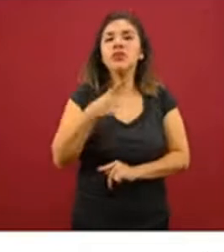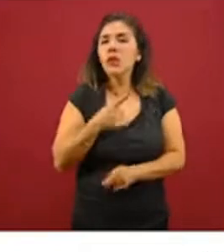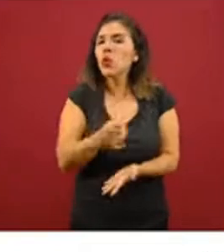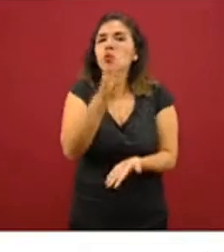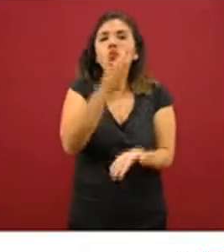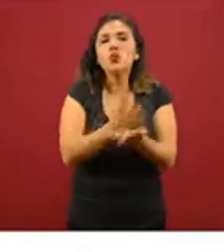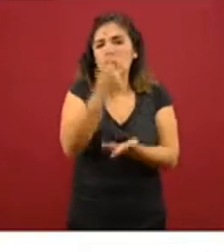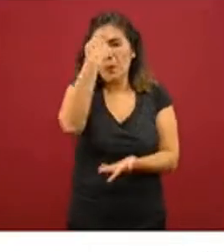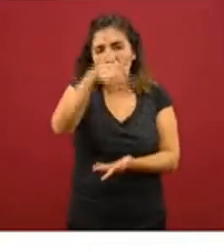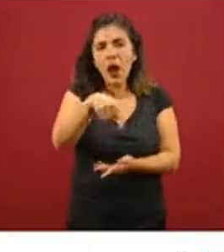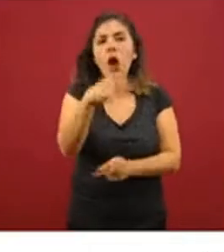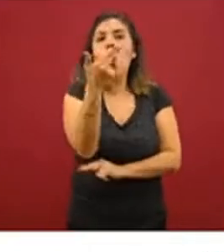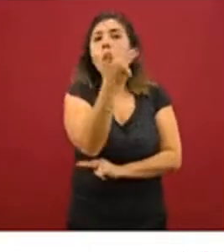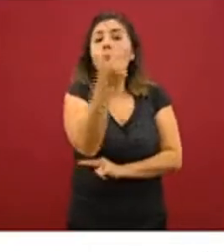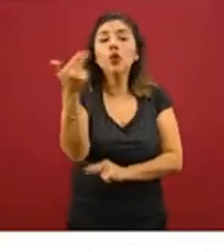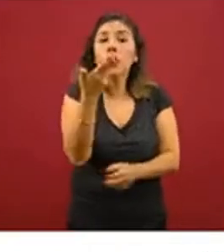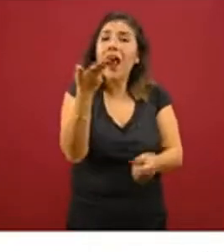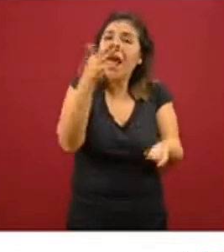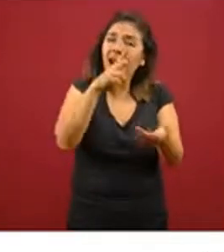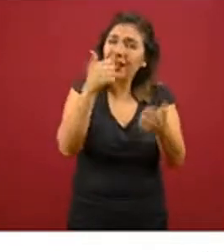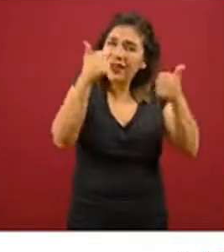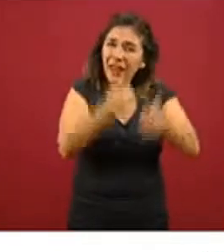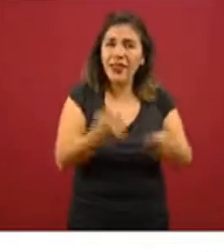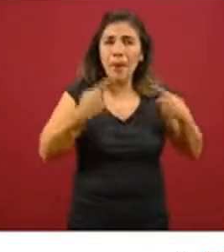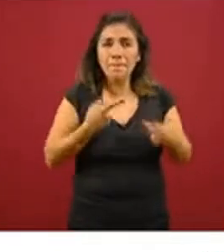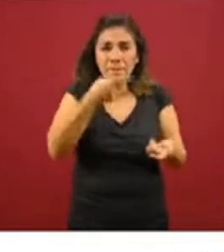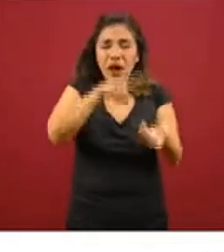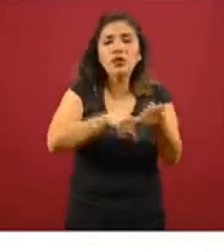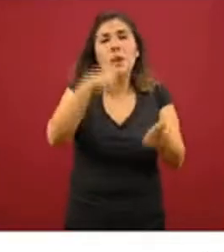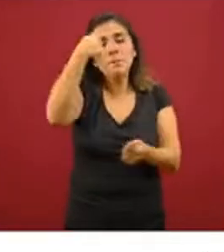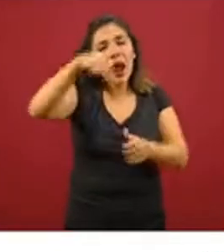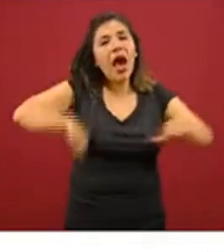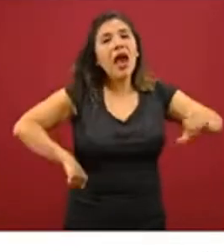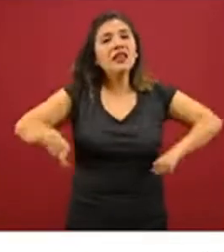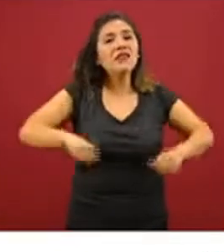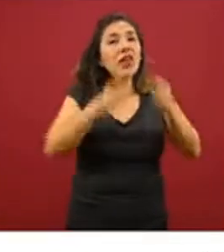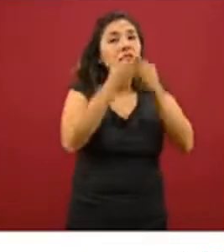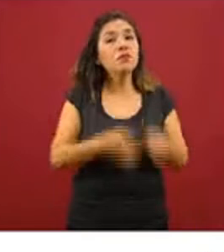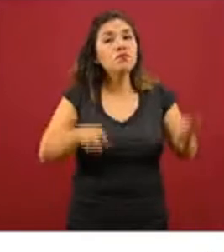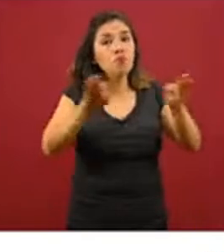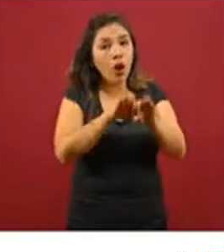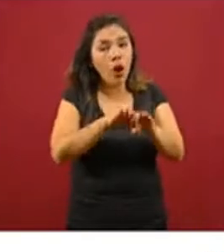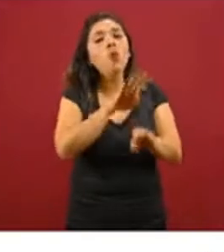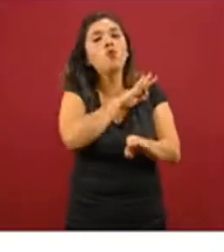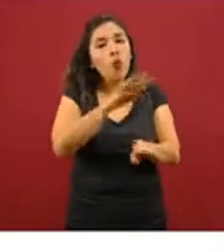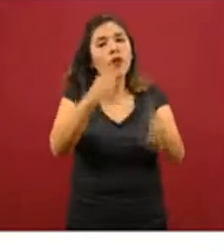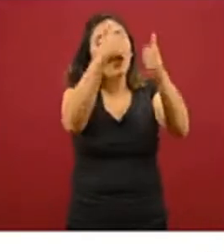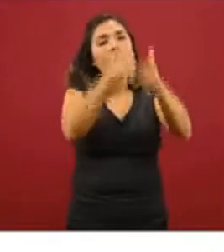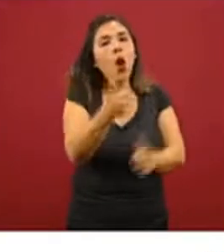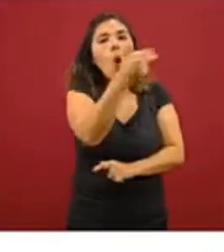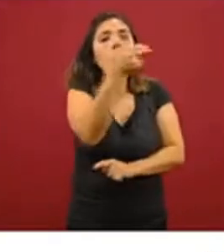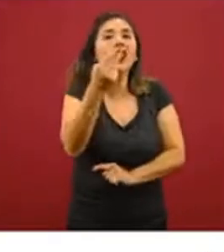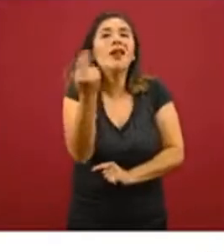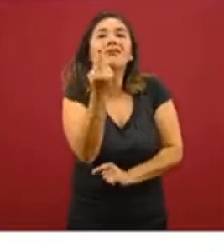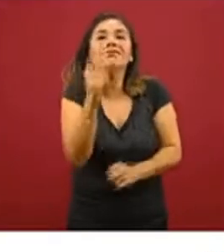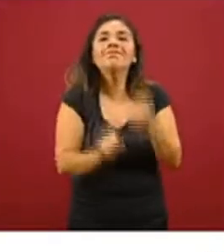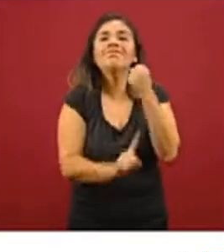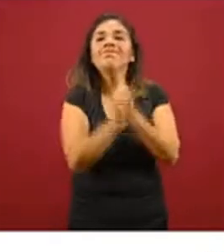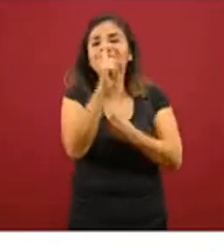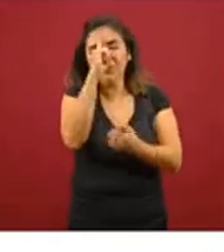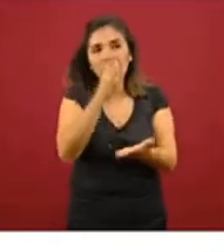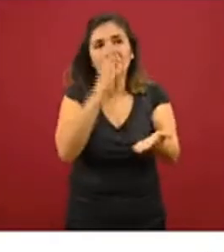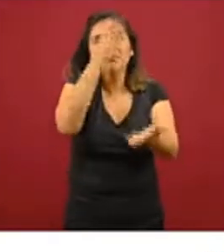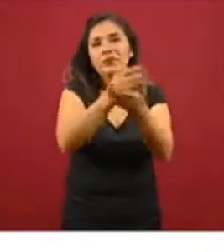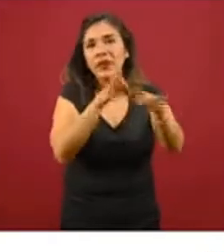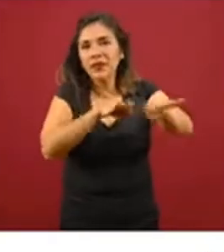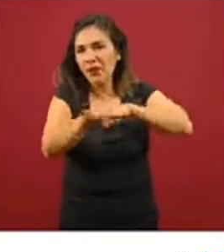orientado a hospedar personas que están en actividades esenciales, que son las que pueden estar en su momento requiriendo de este tipo de